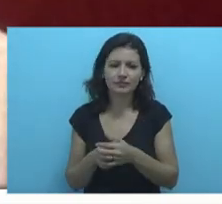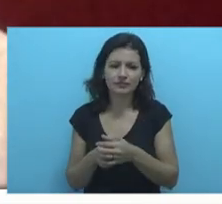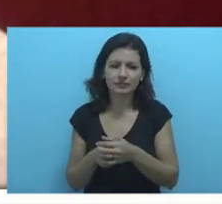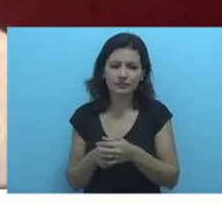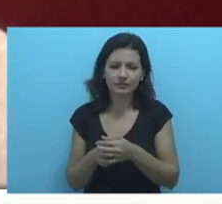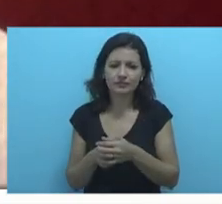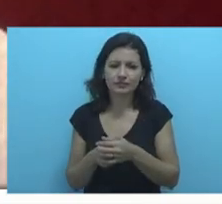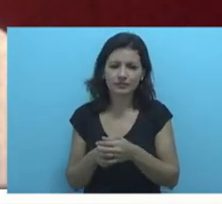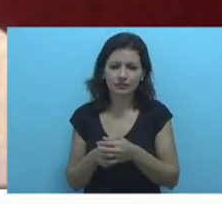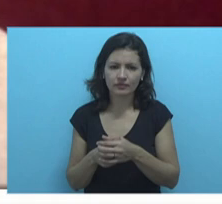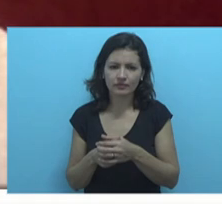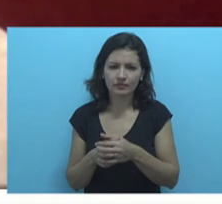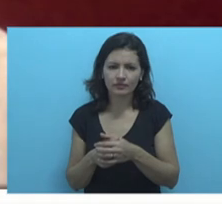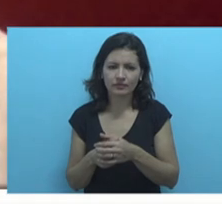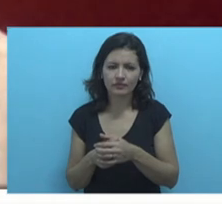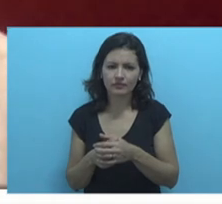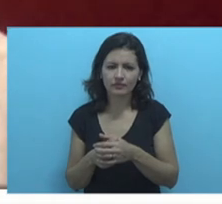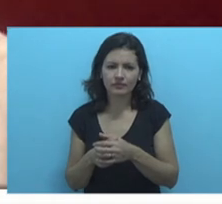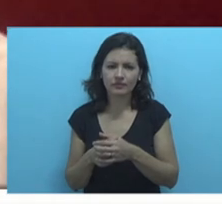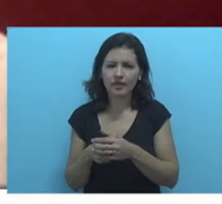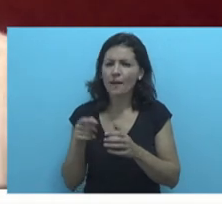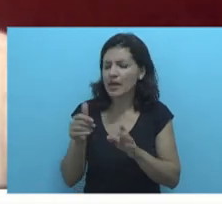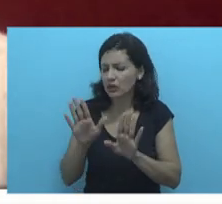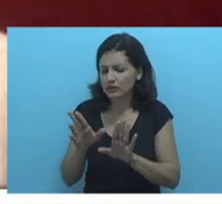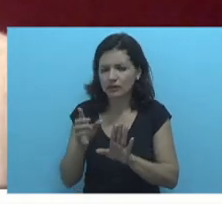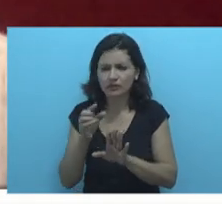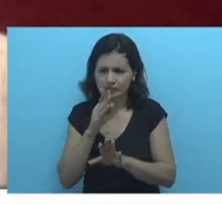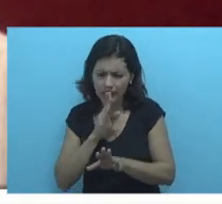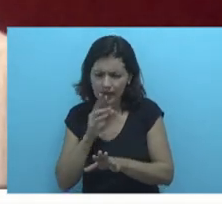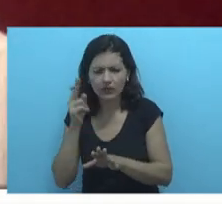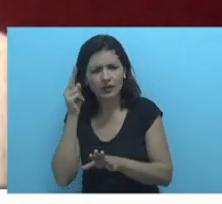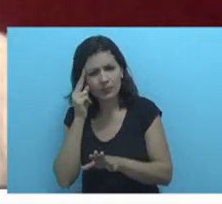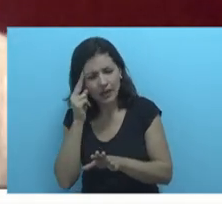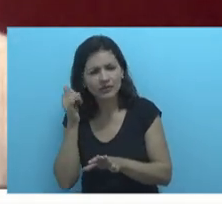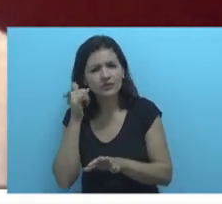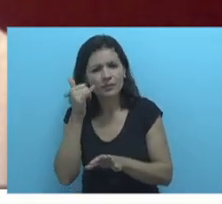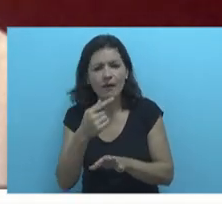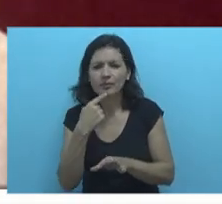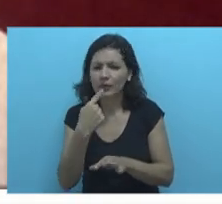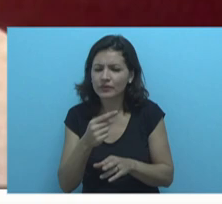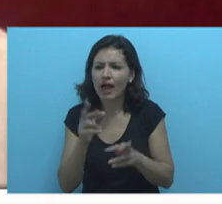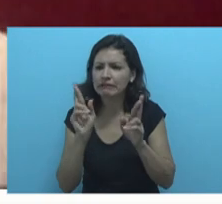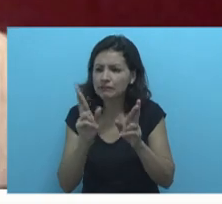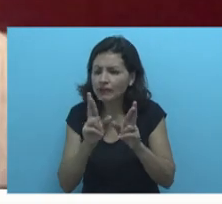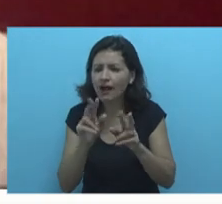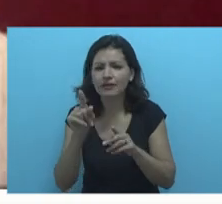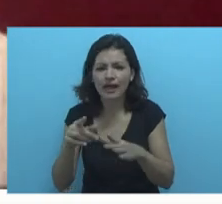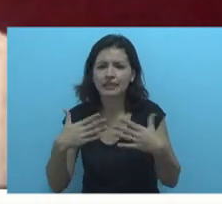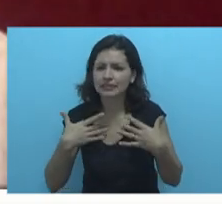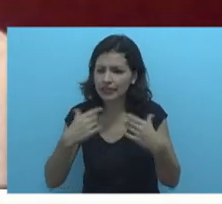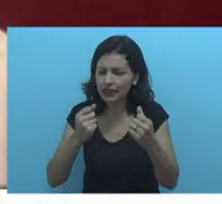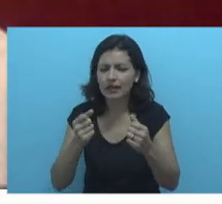y que, sin embargo, desde un lugar de mucha discreción, llamaban, deseaban lo mejor, daban sus